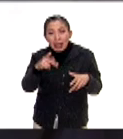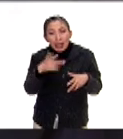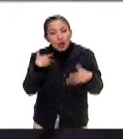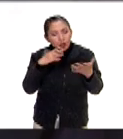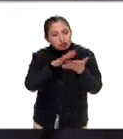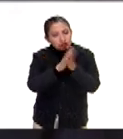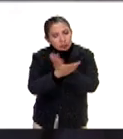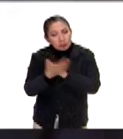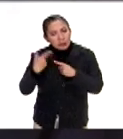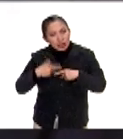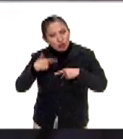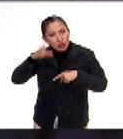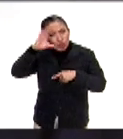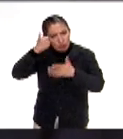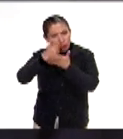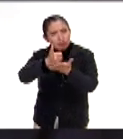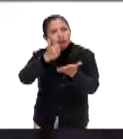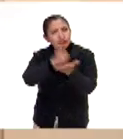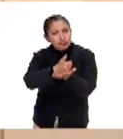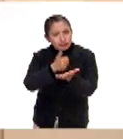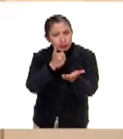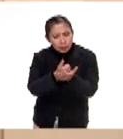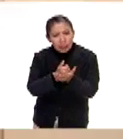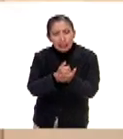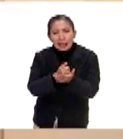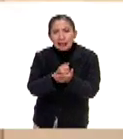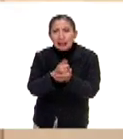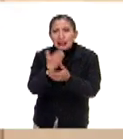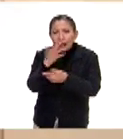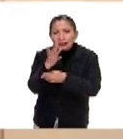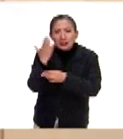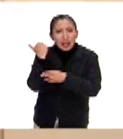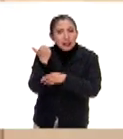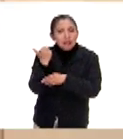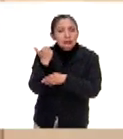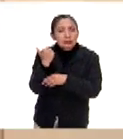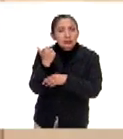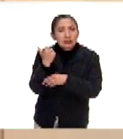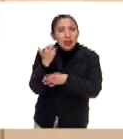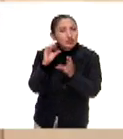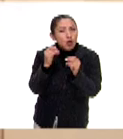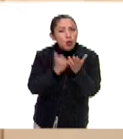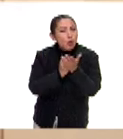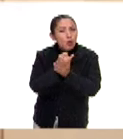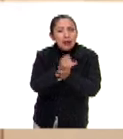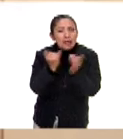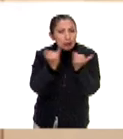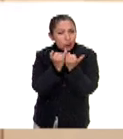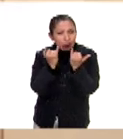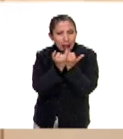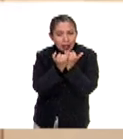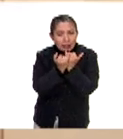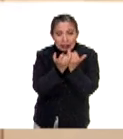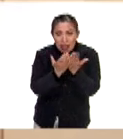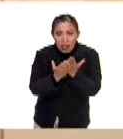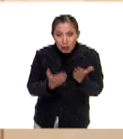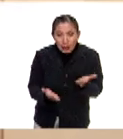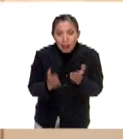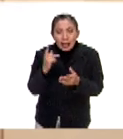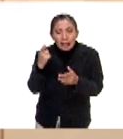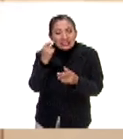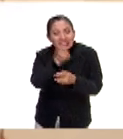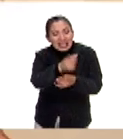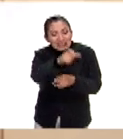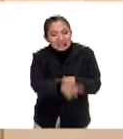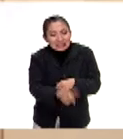se convierten en agentes culturales. O sea, era un momento en el que no estaba definida de la misma manera que hoy el